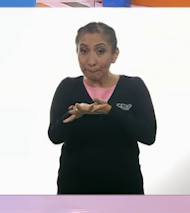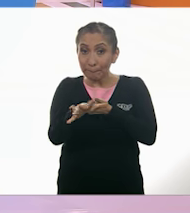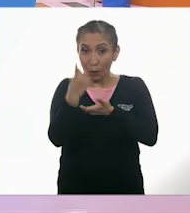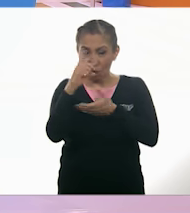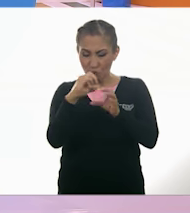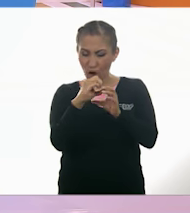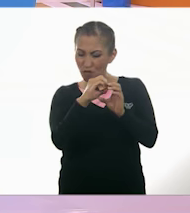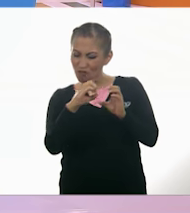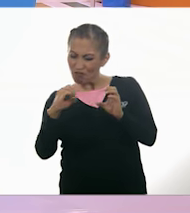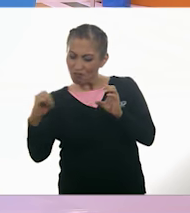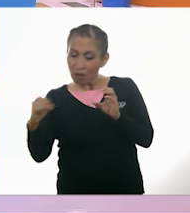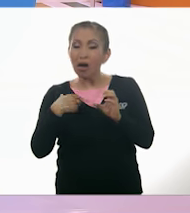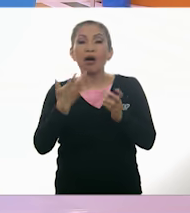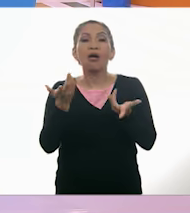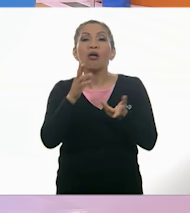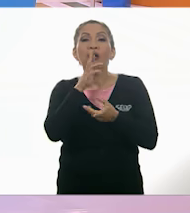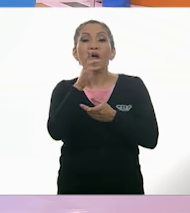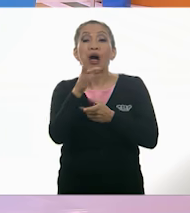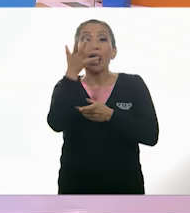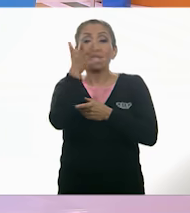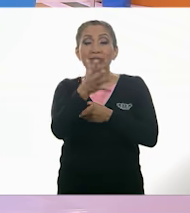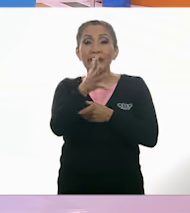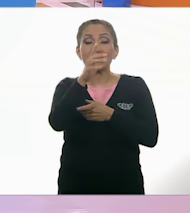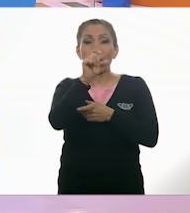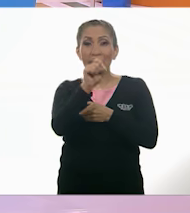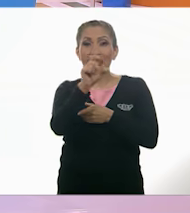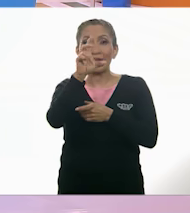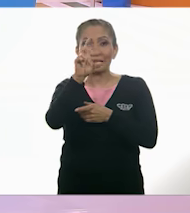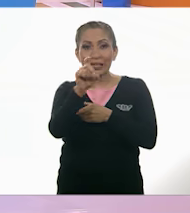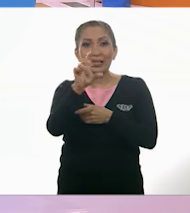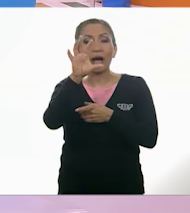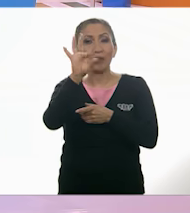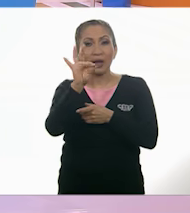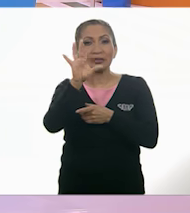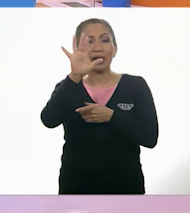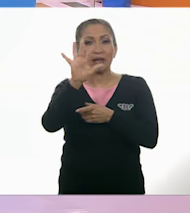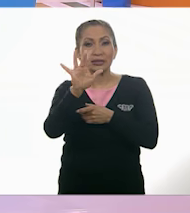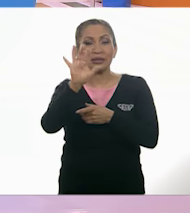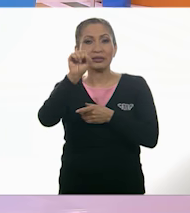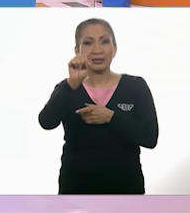cuenta. Sí. Y entonces dice que tengo 10, 20,